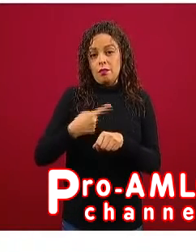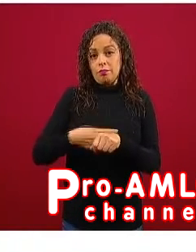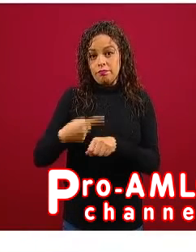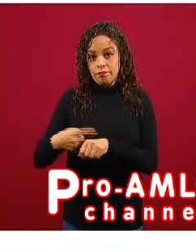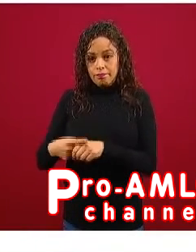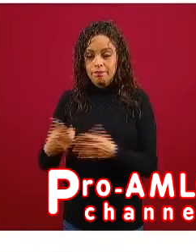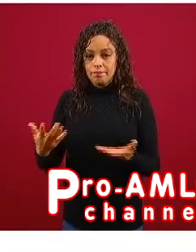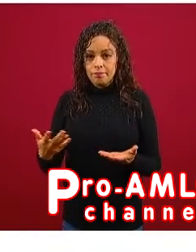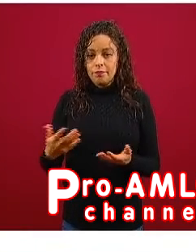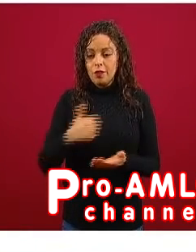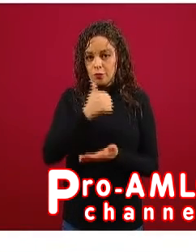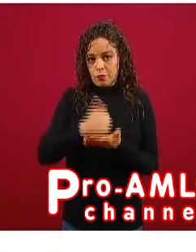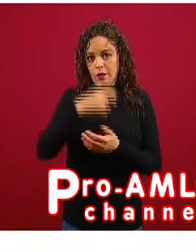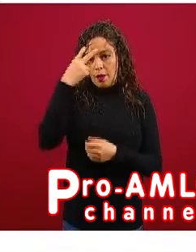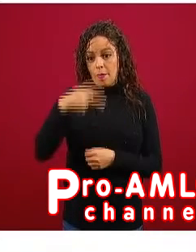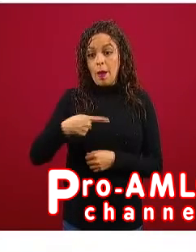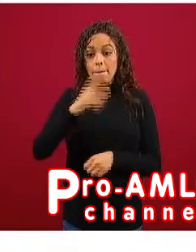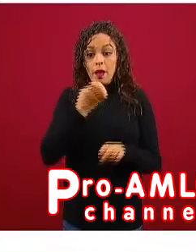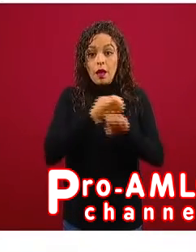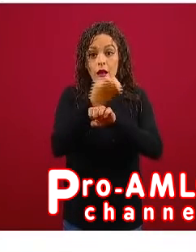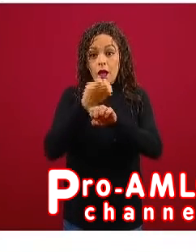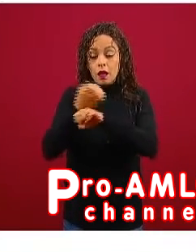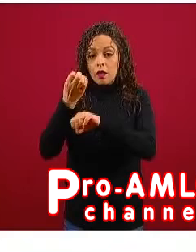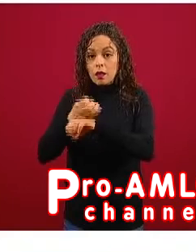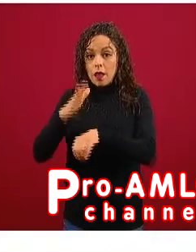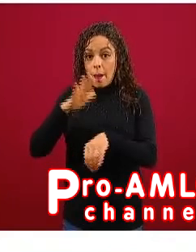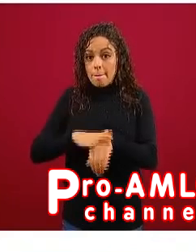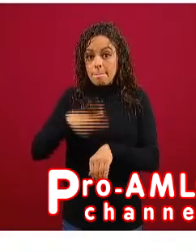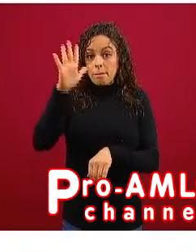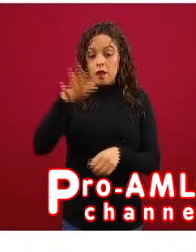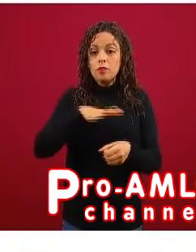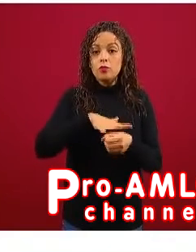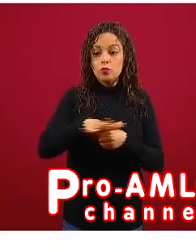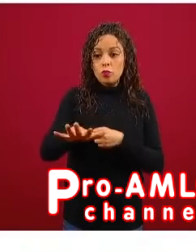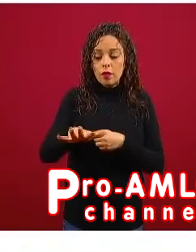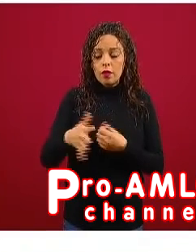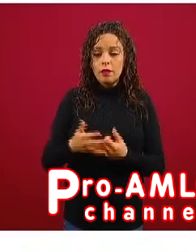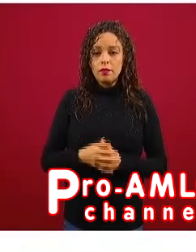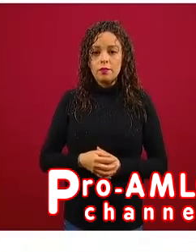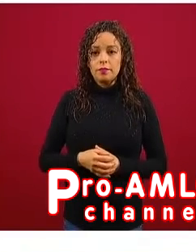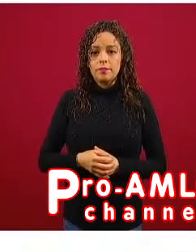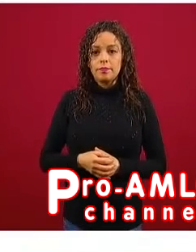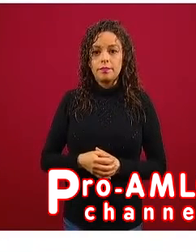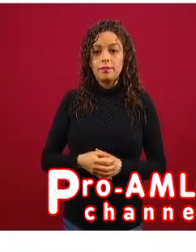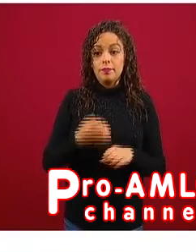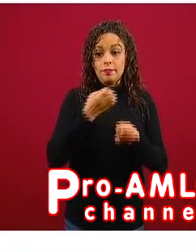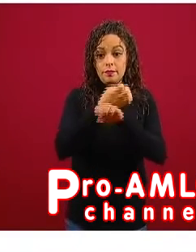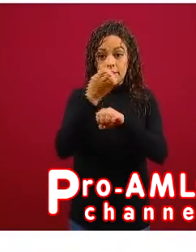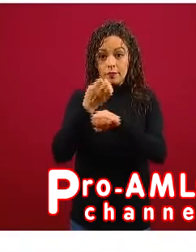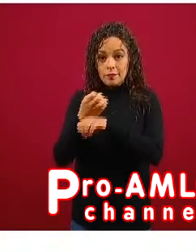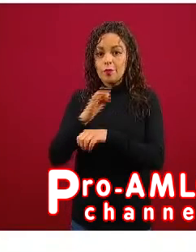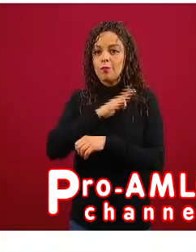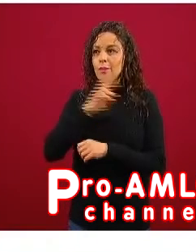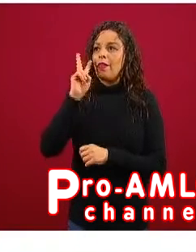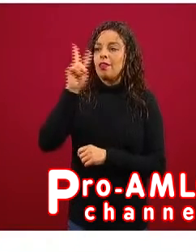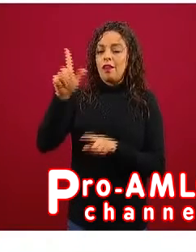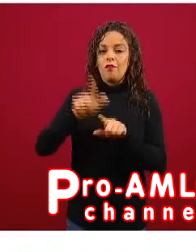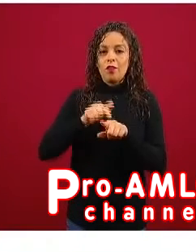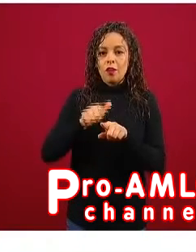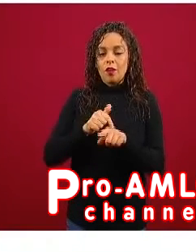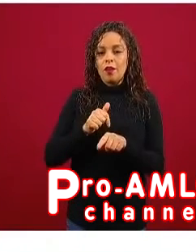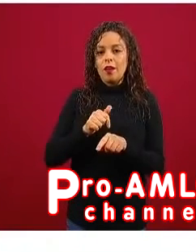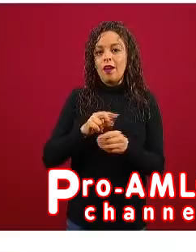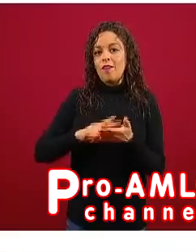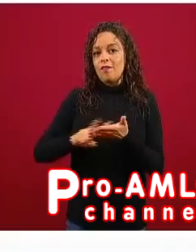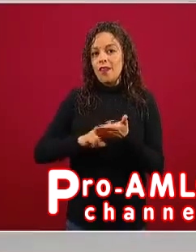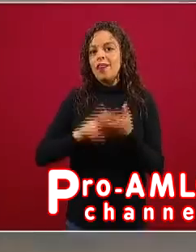mayor afectación y transmisión poblacional, que serían los estados que en su momento lógicamente tienen los colores verdes más